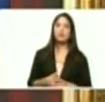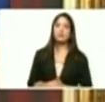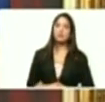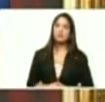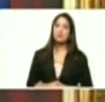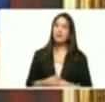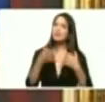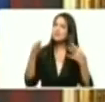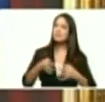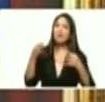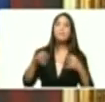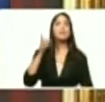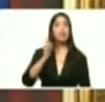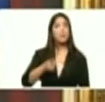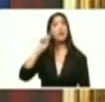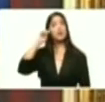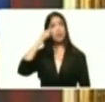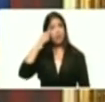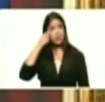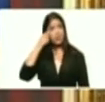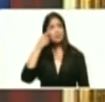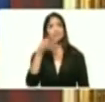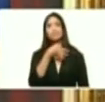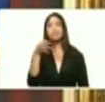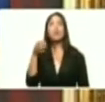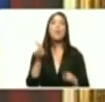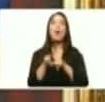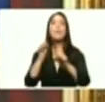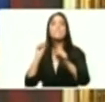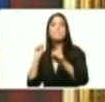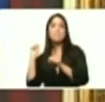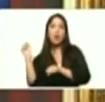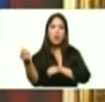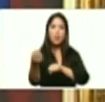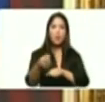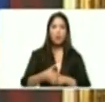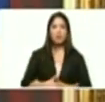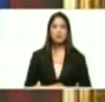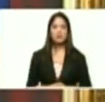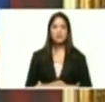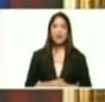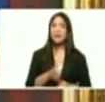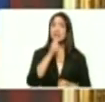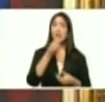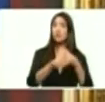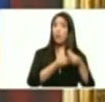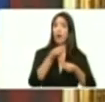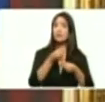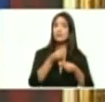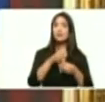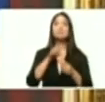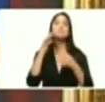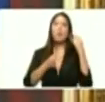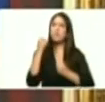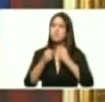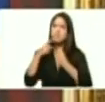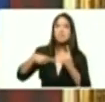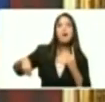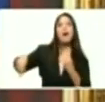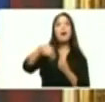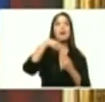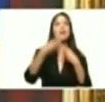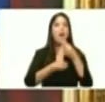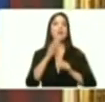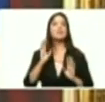Siempre en eso debemos recordar una máxima del béisbol. Quien no hace, le hacen. En el